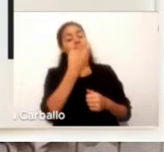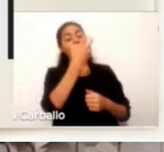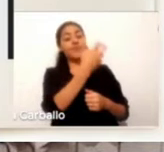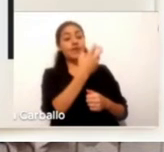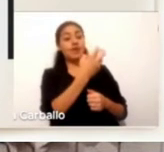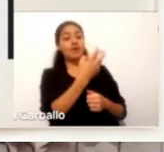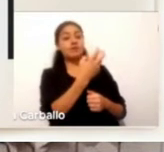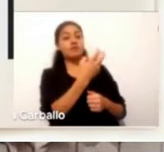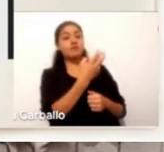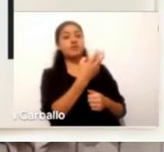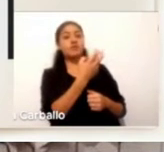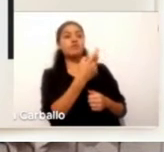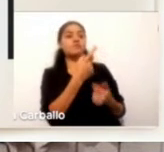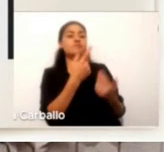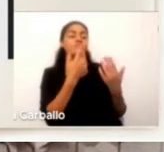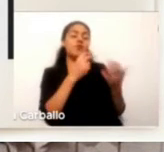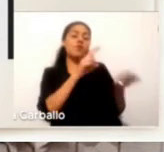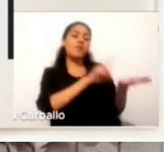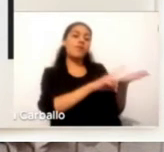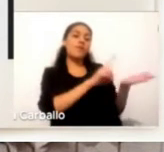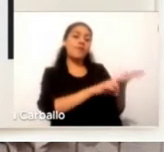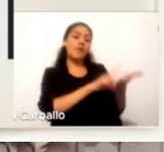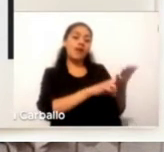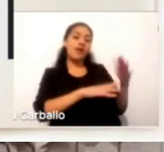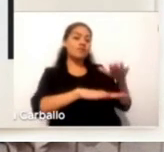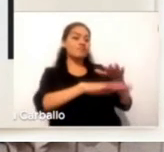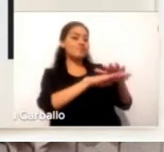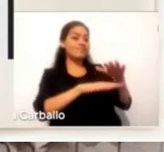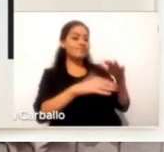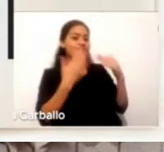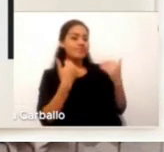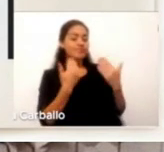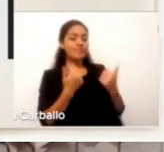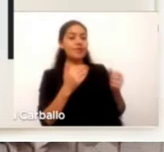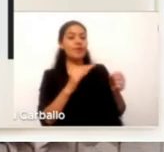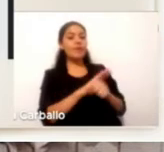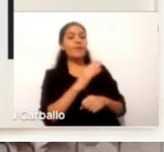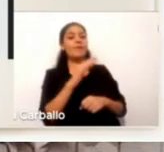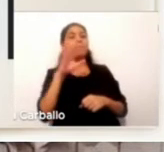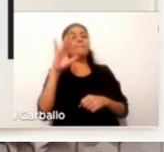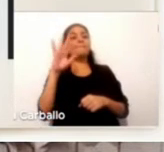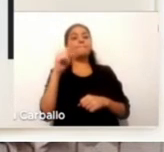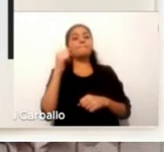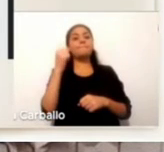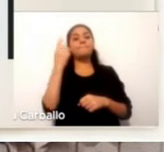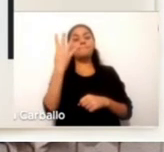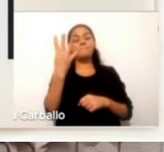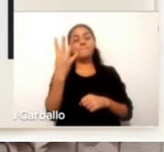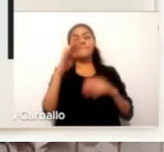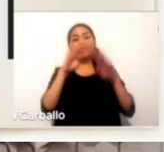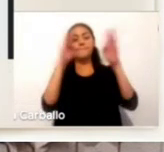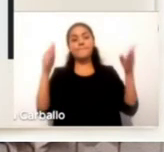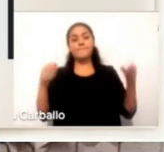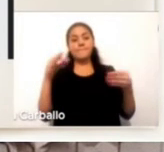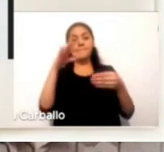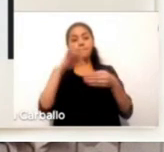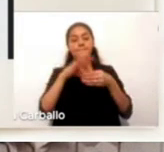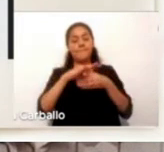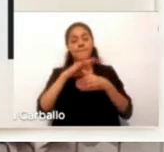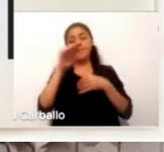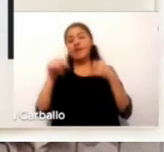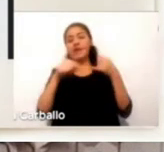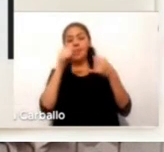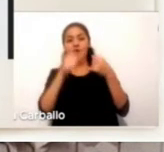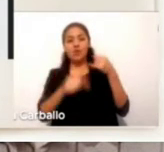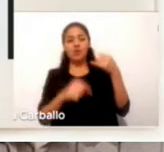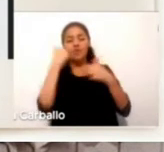estimar infundado el agravio respecto de las 54 casillas de referencia. Por último, se realizó el análisis